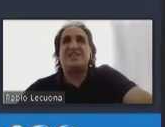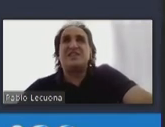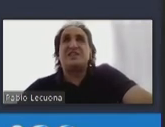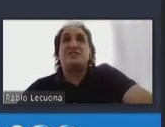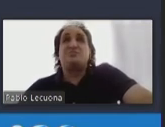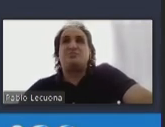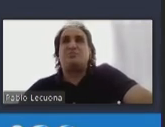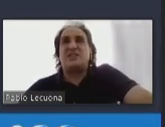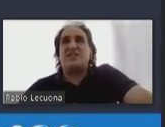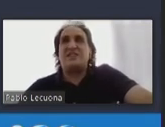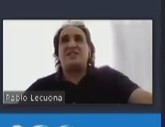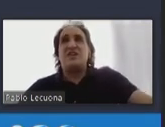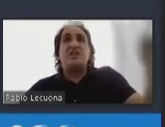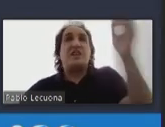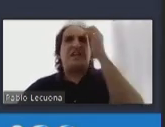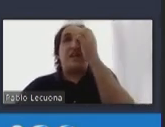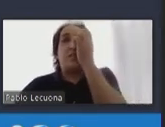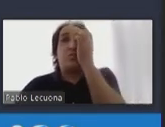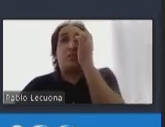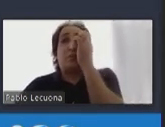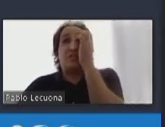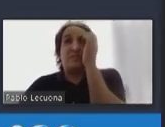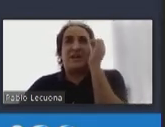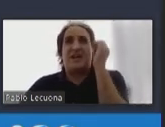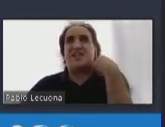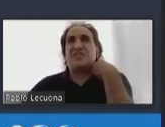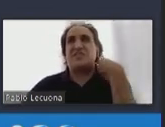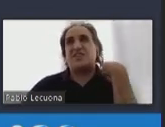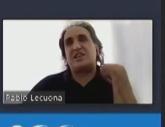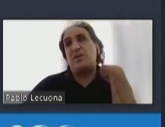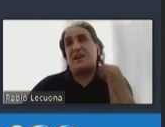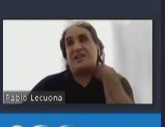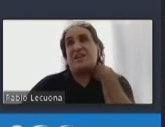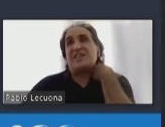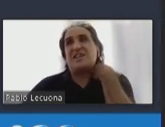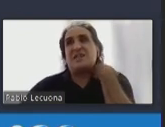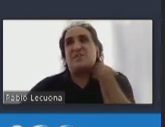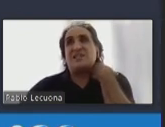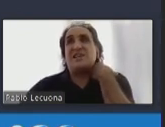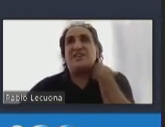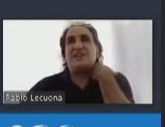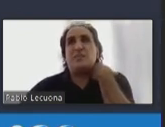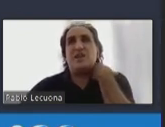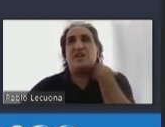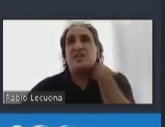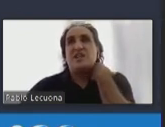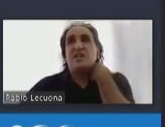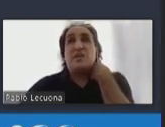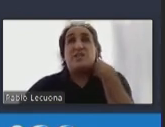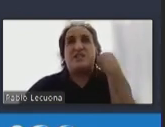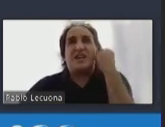están presentes, y que incluso llamar a la reflexión de quienes vean esta charla más adelante